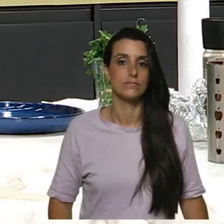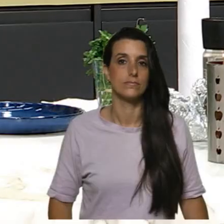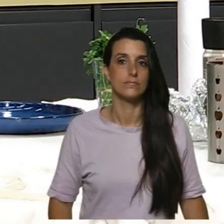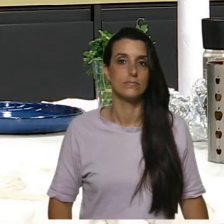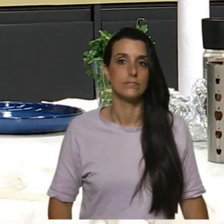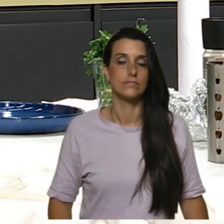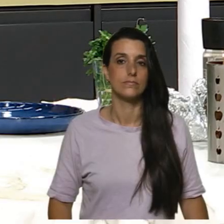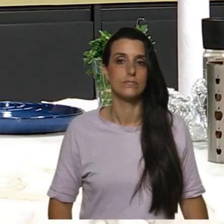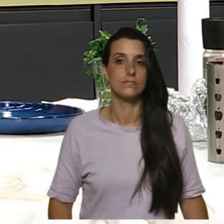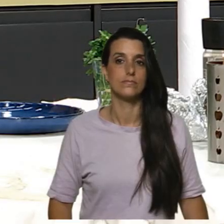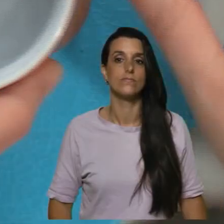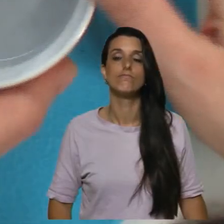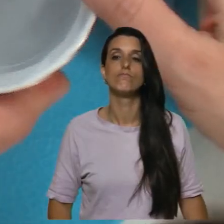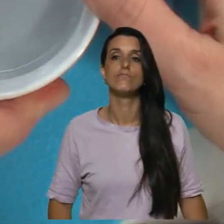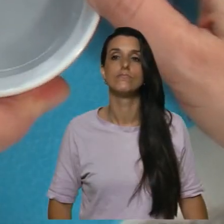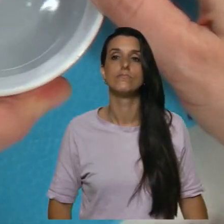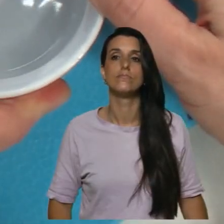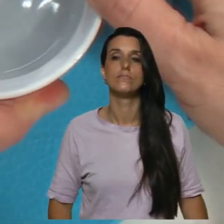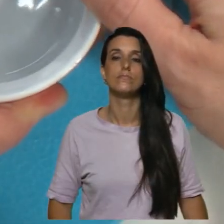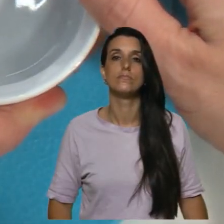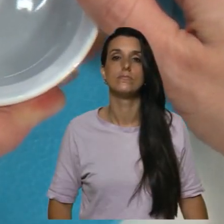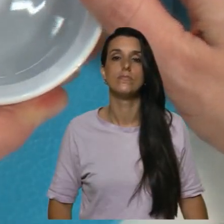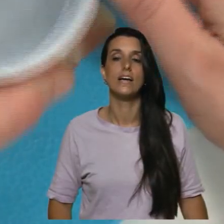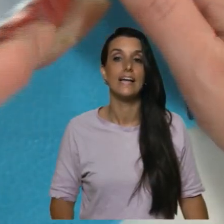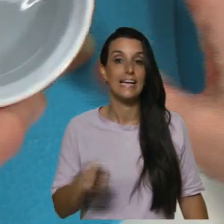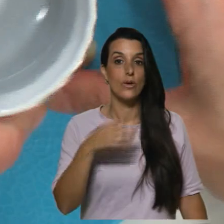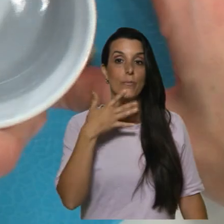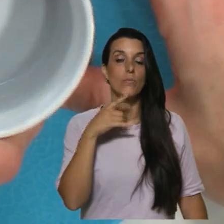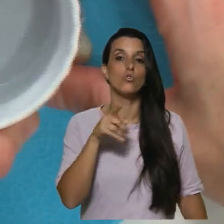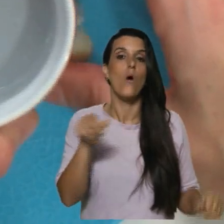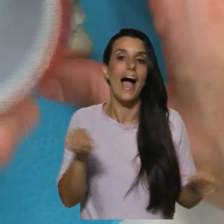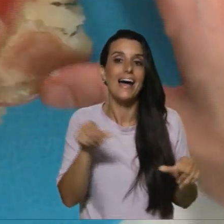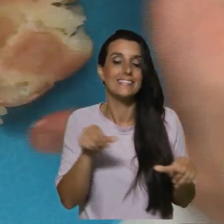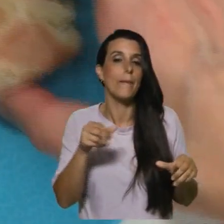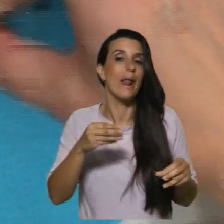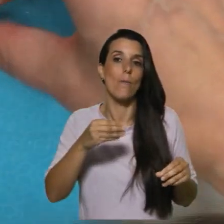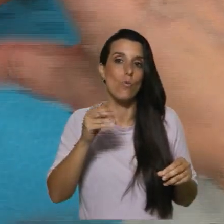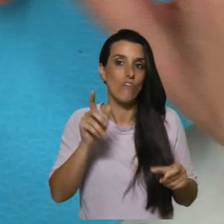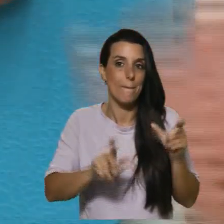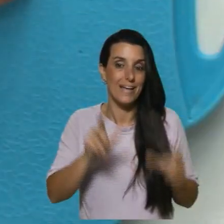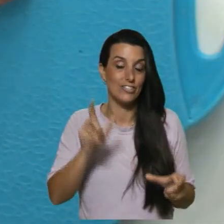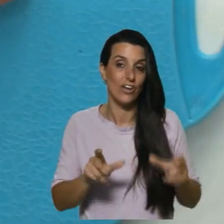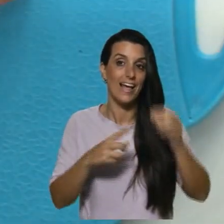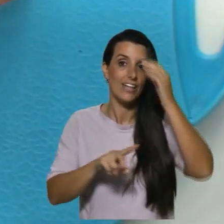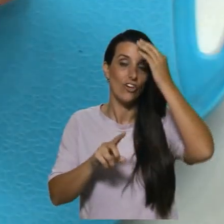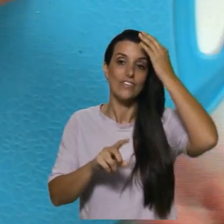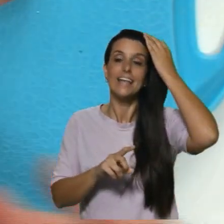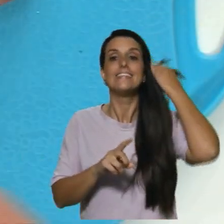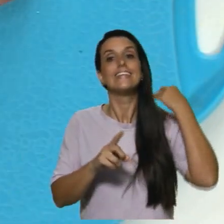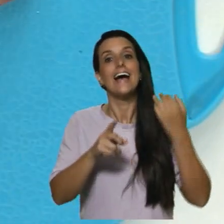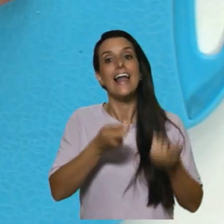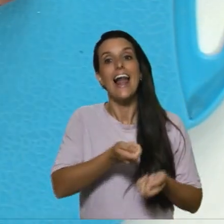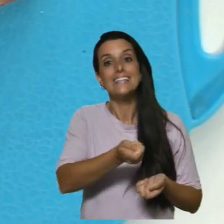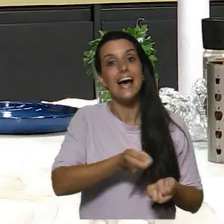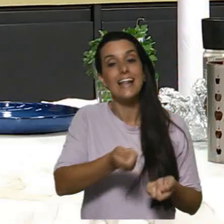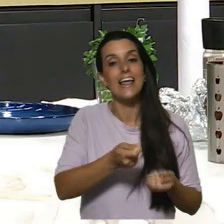rompe. ¿Está? Haces así. Si esto vos tenés que hacer para un batallón, en vez de hacerlo a la sartén, lo